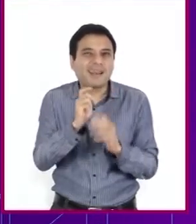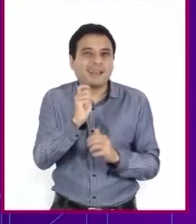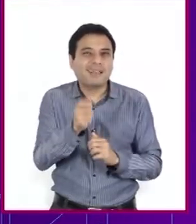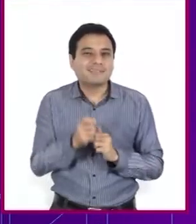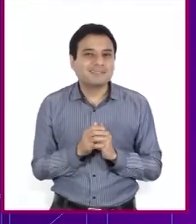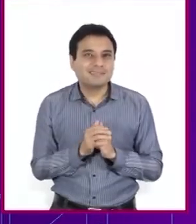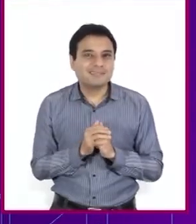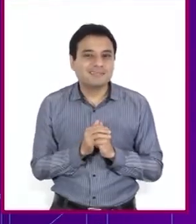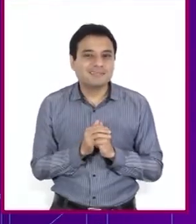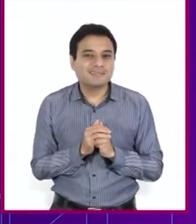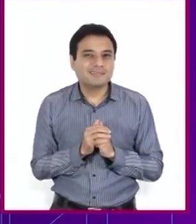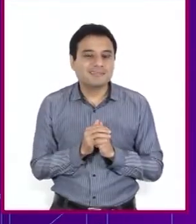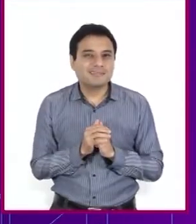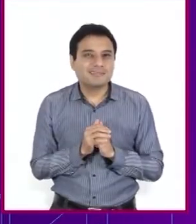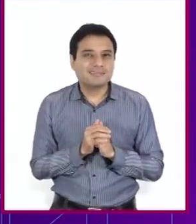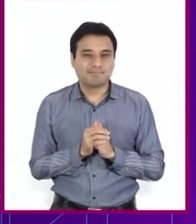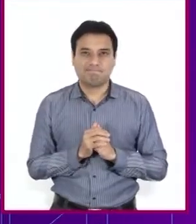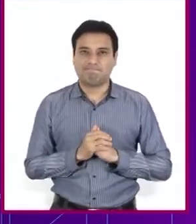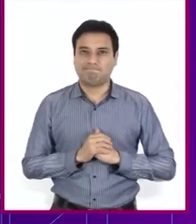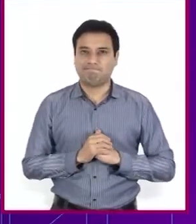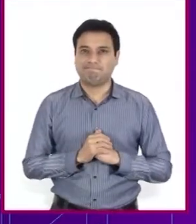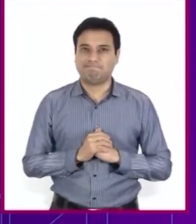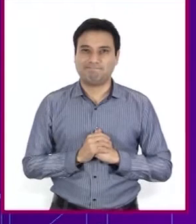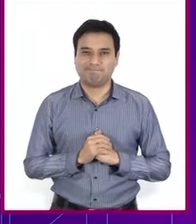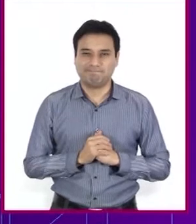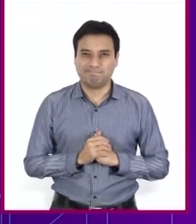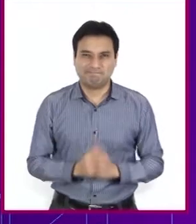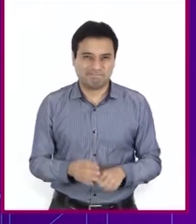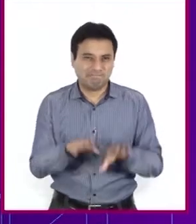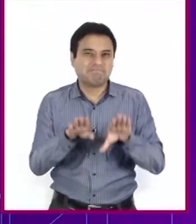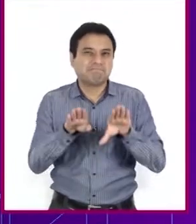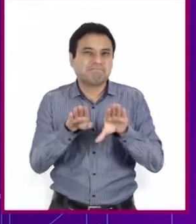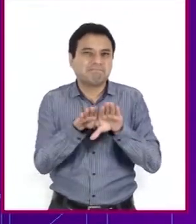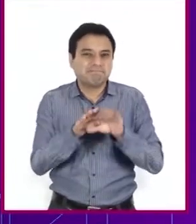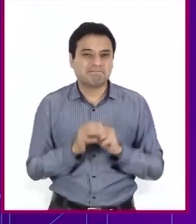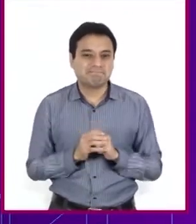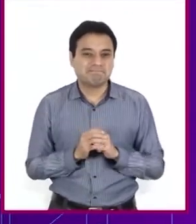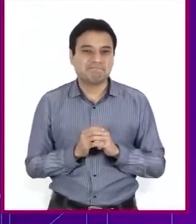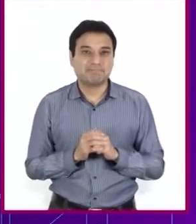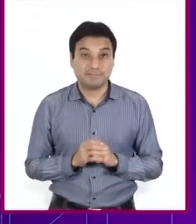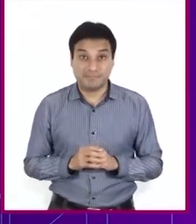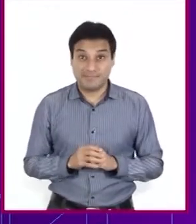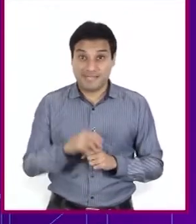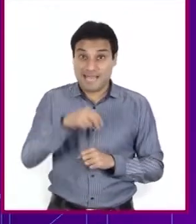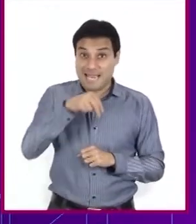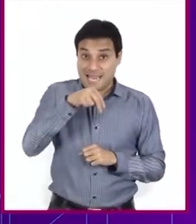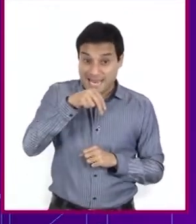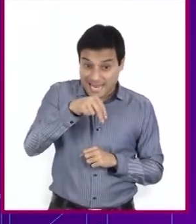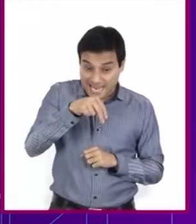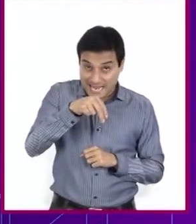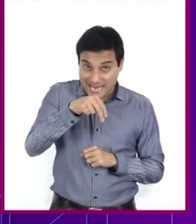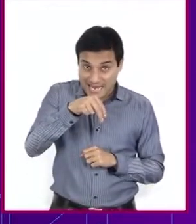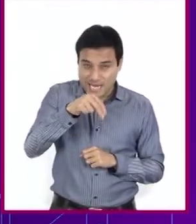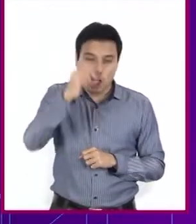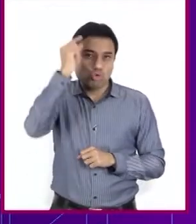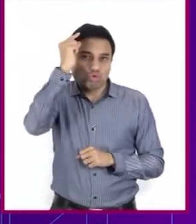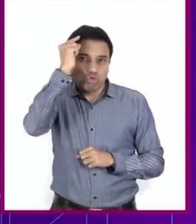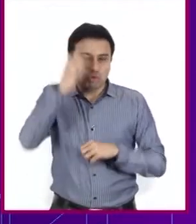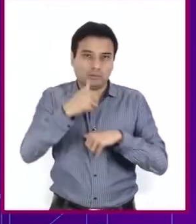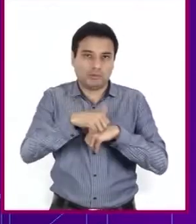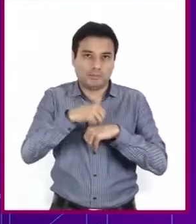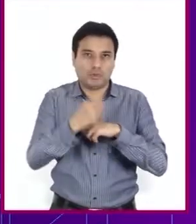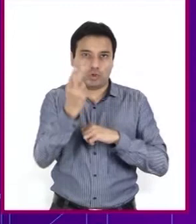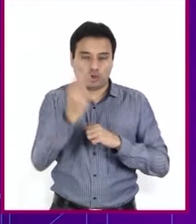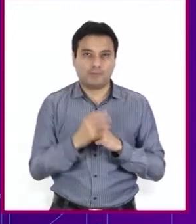que siguen o la expresión algebraica, y esta es n al cuadrado, donde